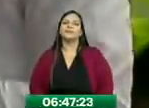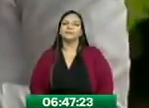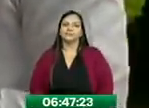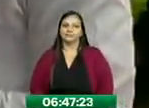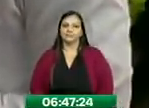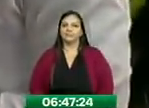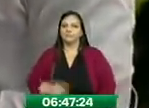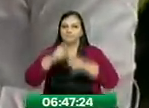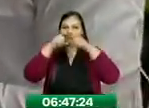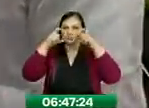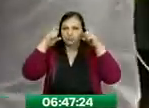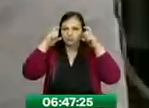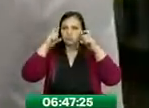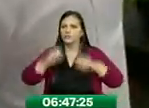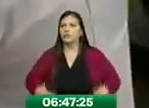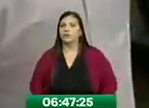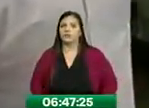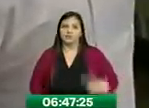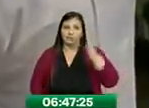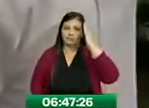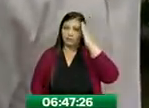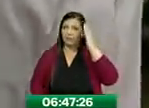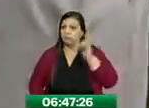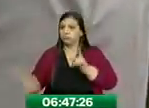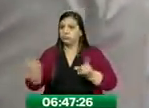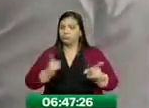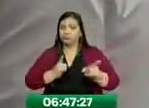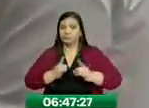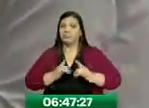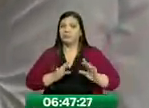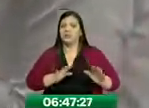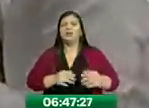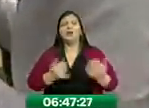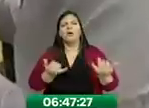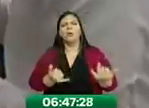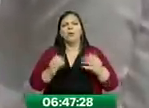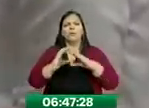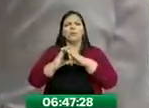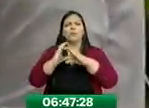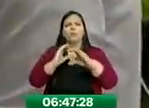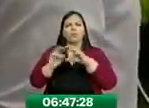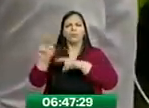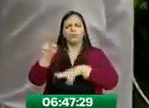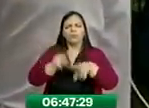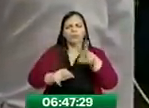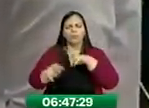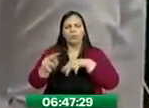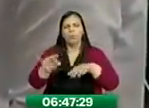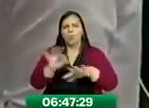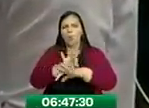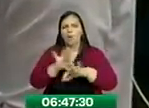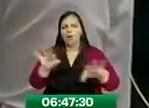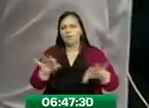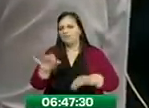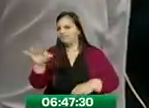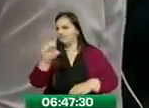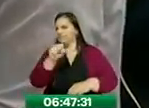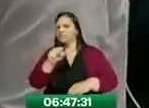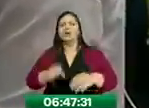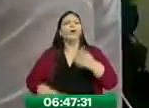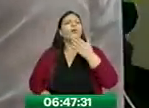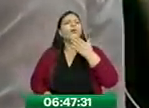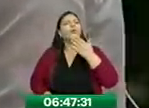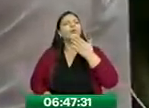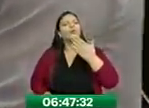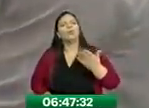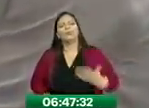coronavirus. Coméntenos, ¿de qué manera ustedes constatan de que el bus se encuentre en condiciones